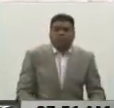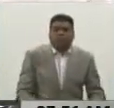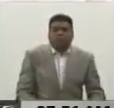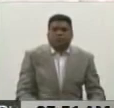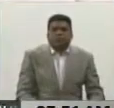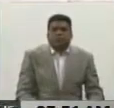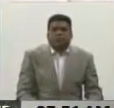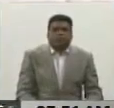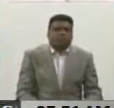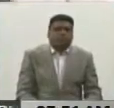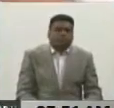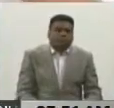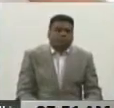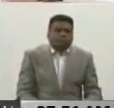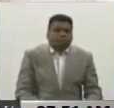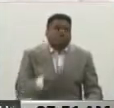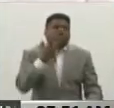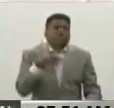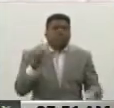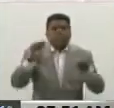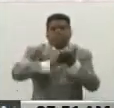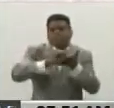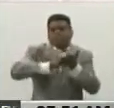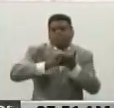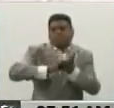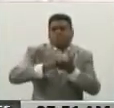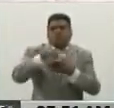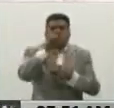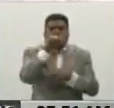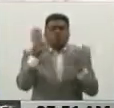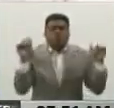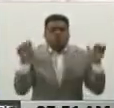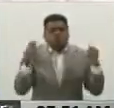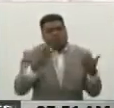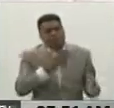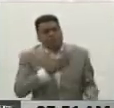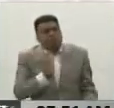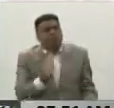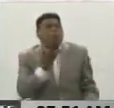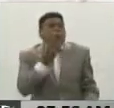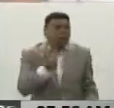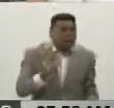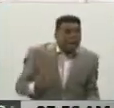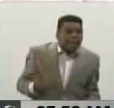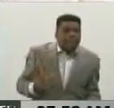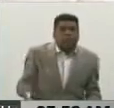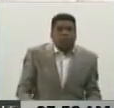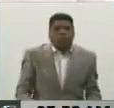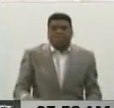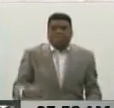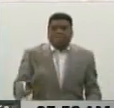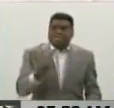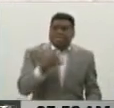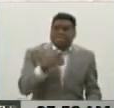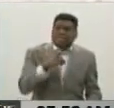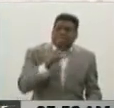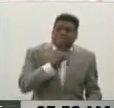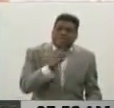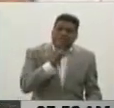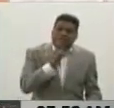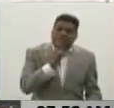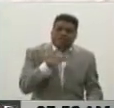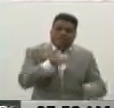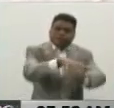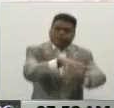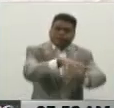en esos elementos y nos borran cuentas y hacen eso. Pero yo te voy a decir algo, va a ser muy difícil que paren un ejército tan enorme como